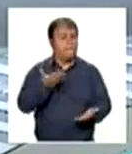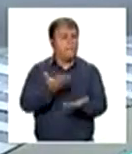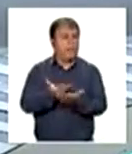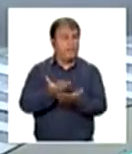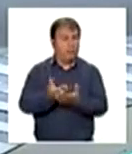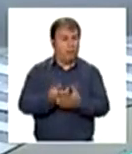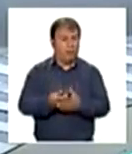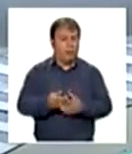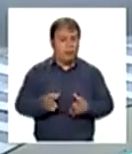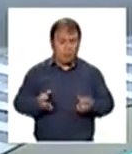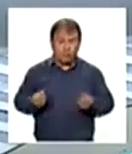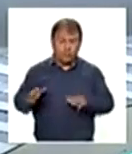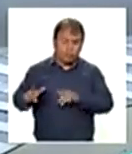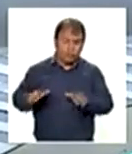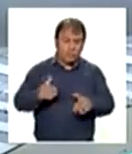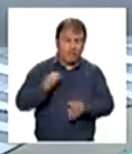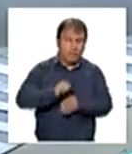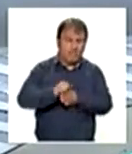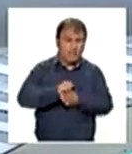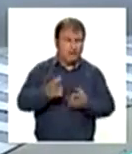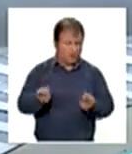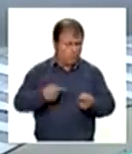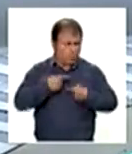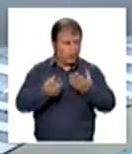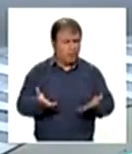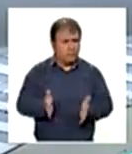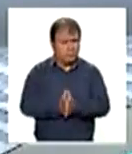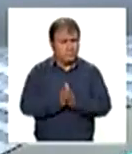de los jugadores a entrenar. Gerson, cuéntanos.